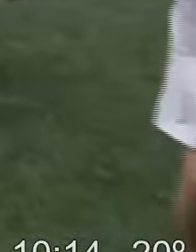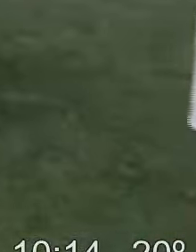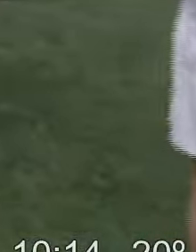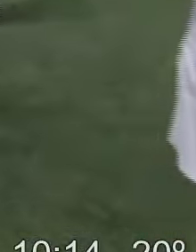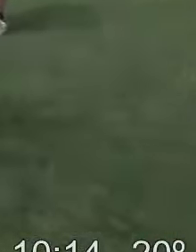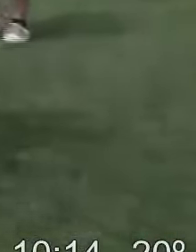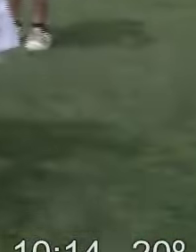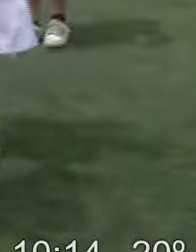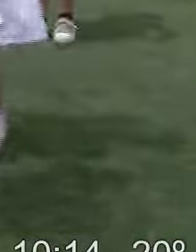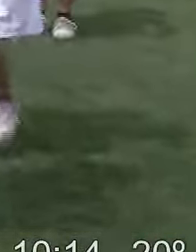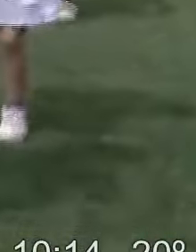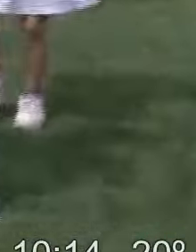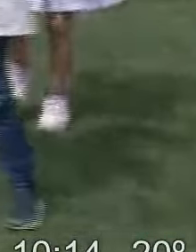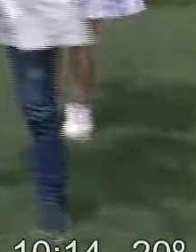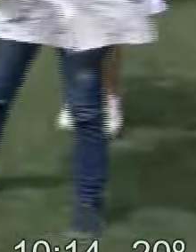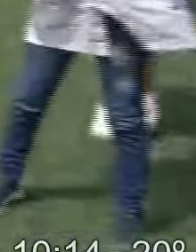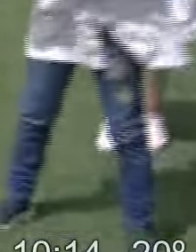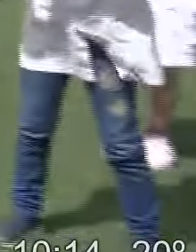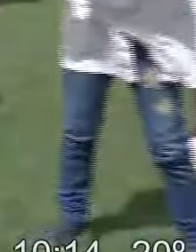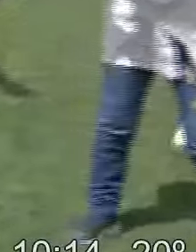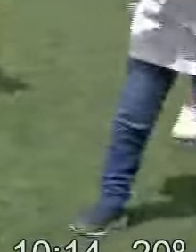ropa tendida Dale